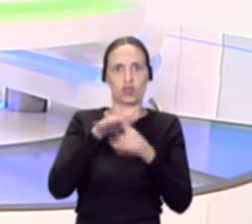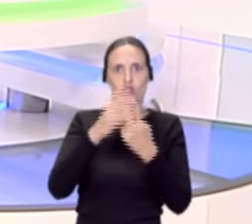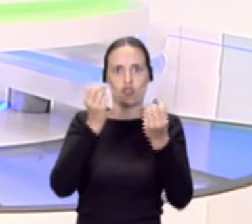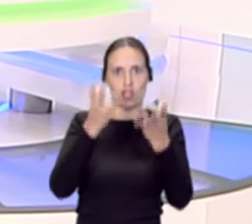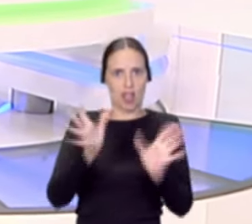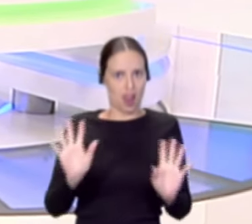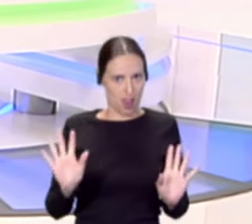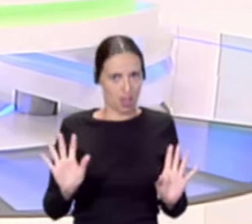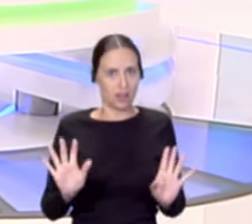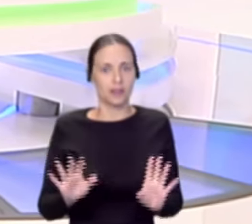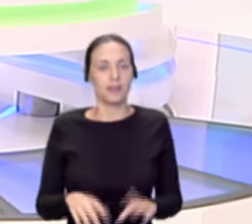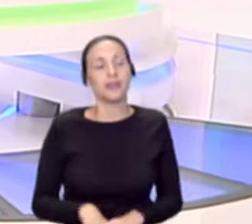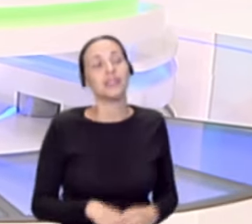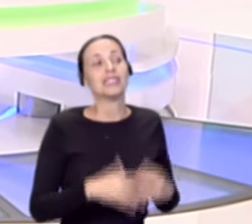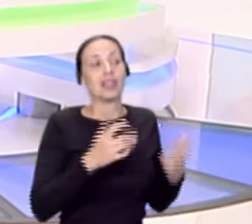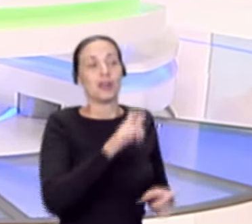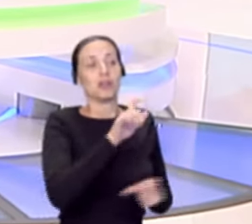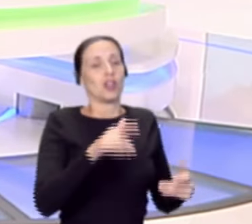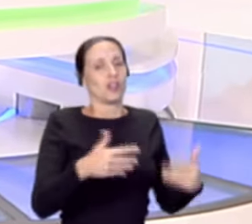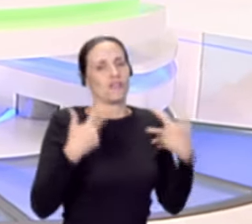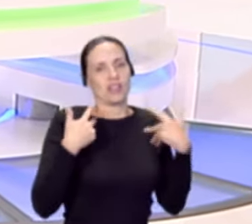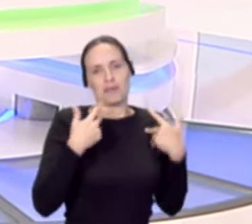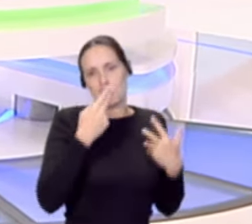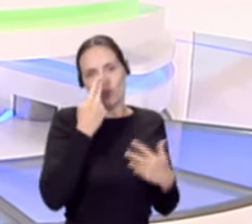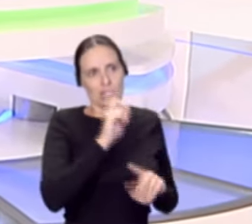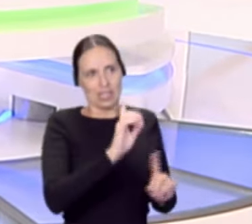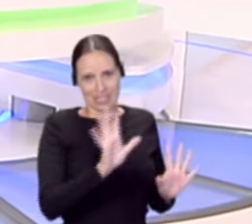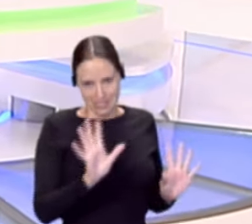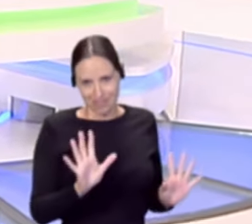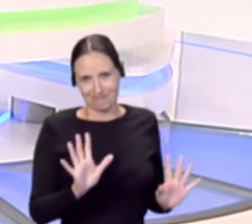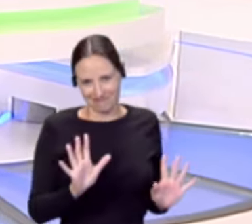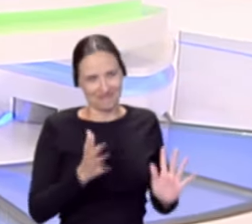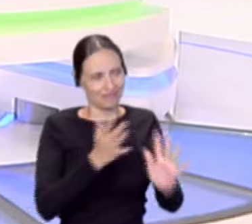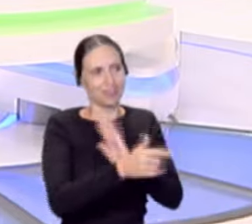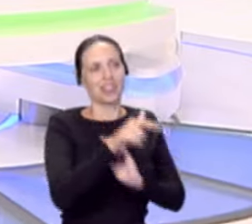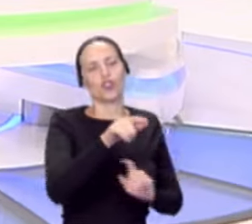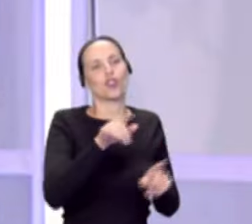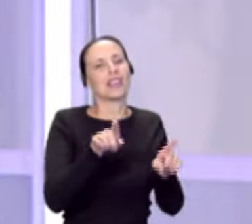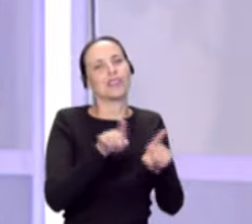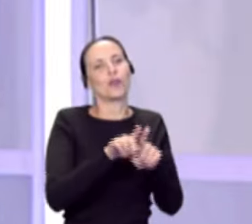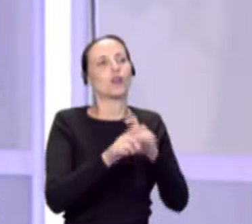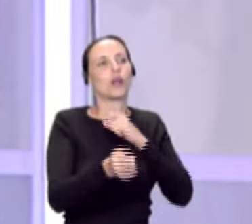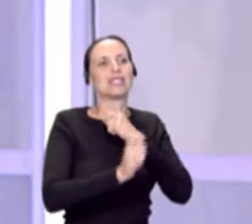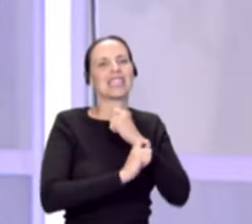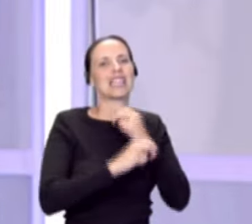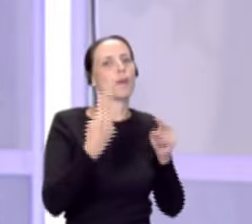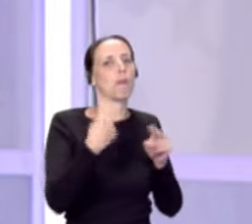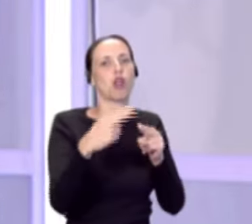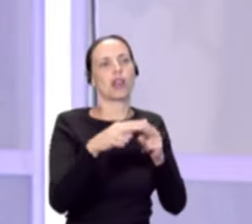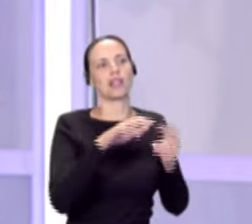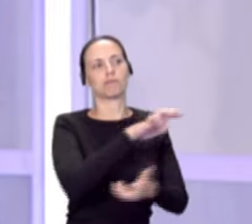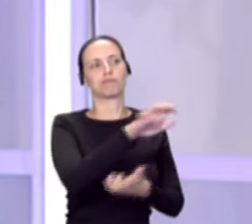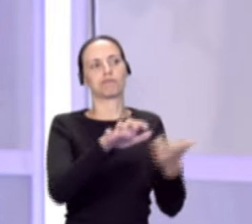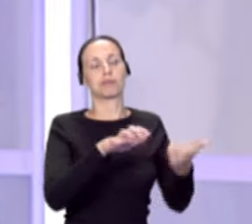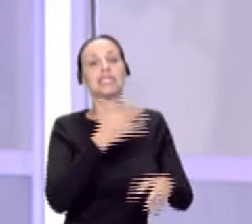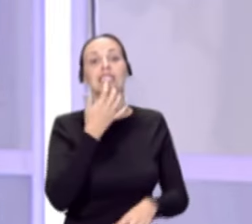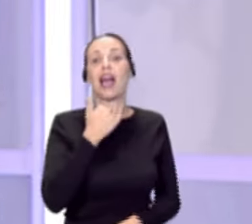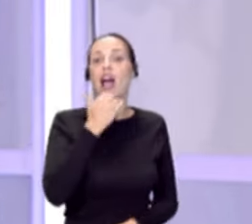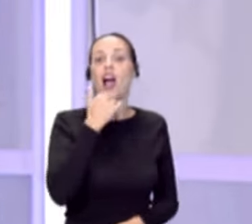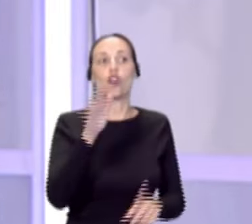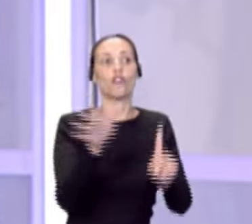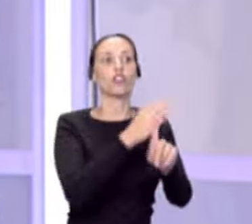Sí, evidentemente no les interesa a las víctimas, eso es obvio. Aquí hay un juego político y cualquier elemento que pueda ser, en este caso, violencia de género o cualquier